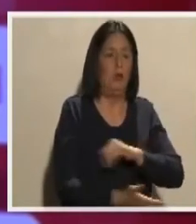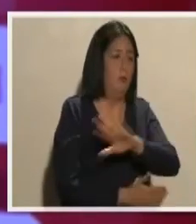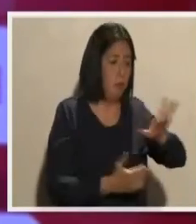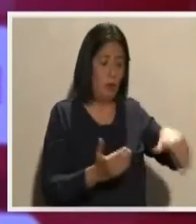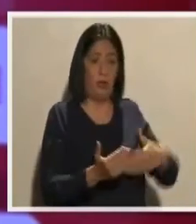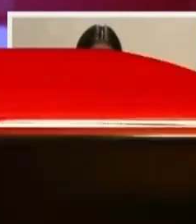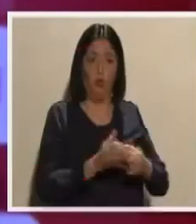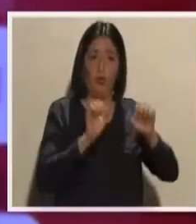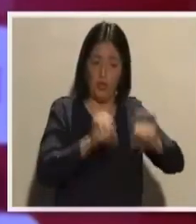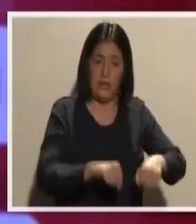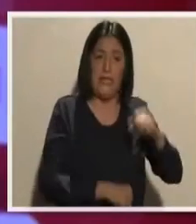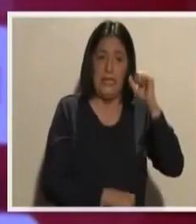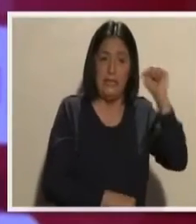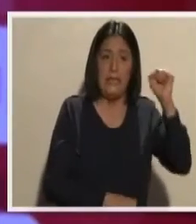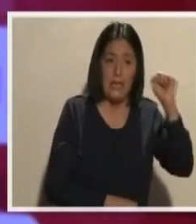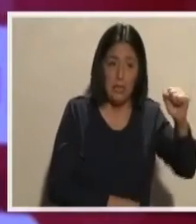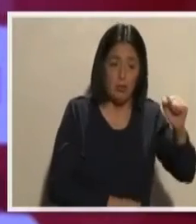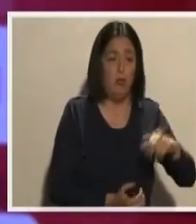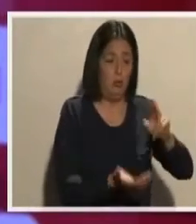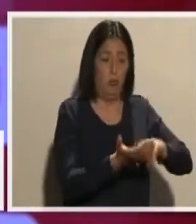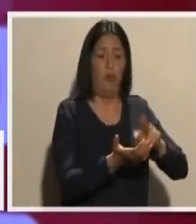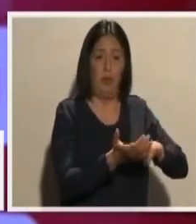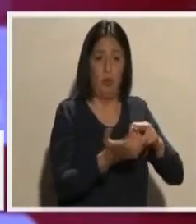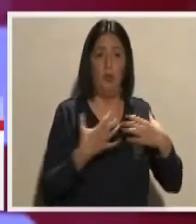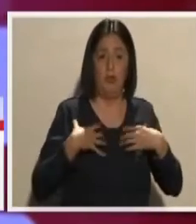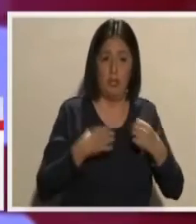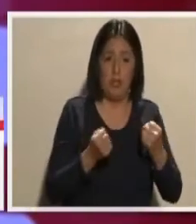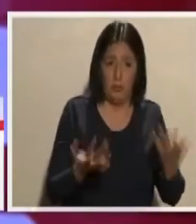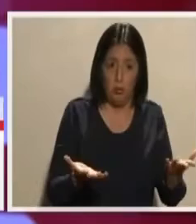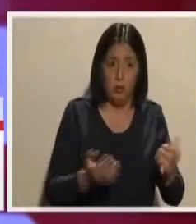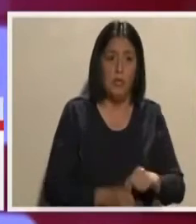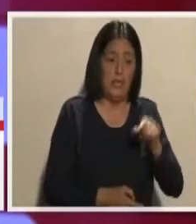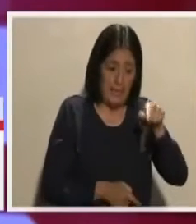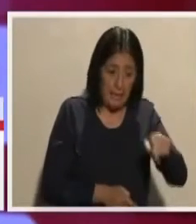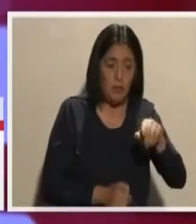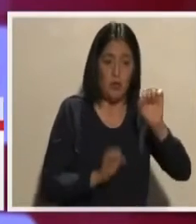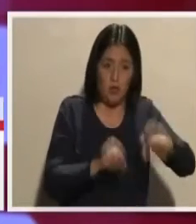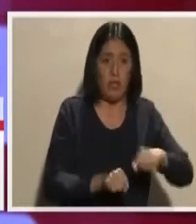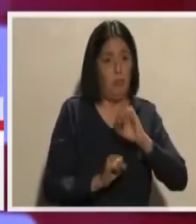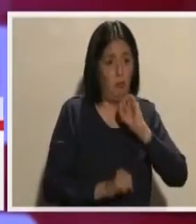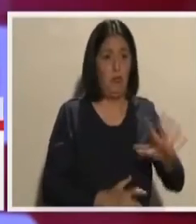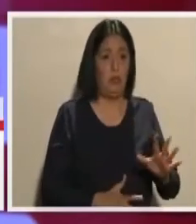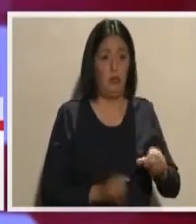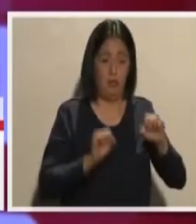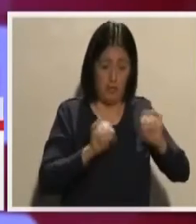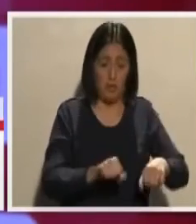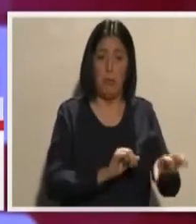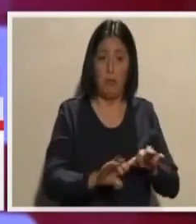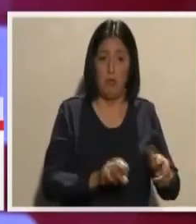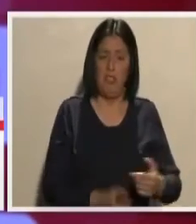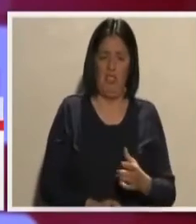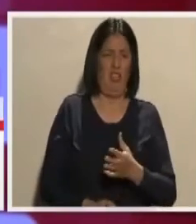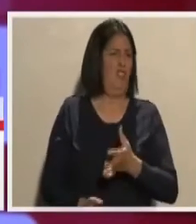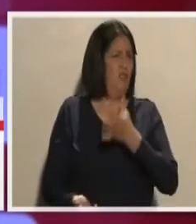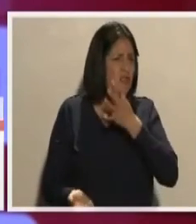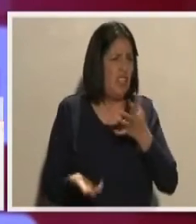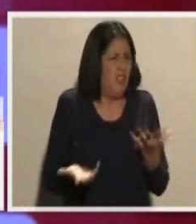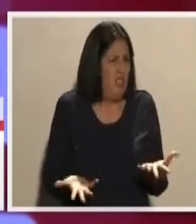de salud. Eso es lo que hemos dicho y eso es lo que vamos a hacer. Ahora, yo no entiendo por